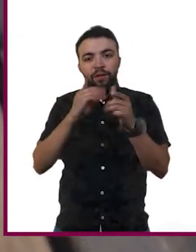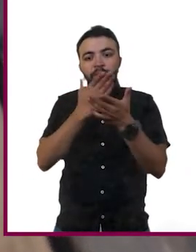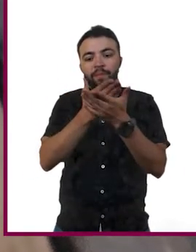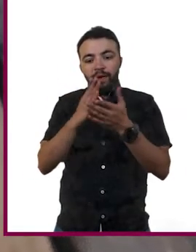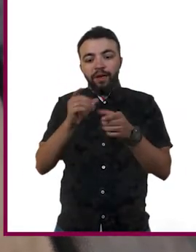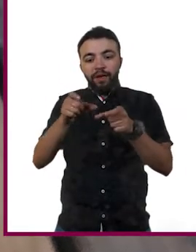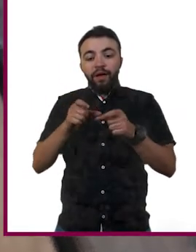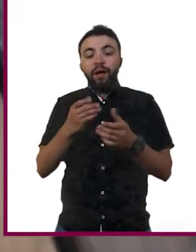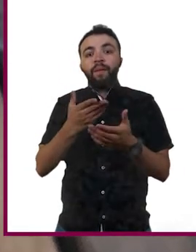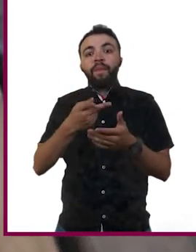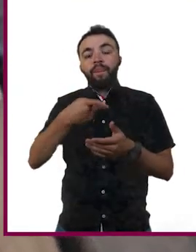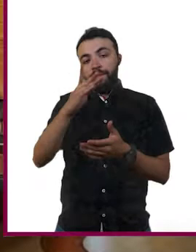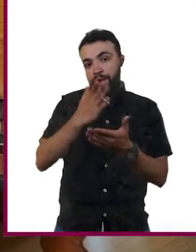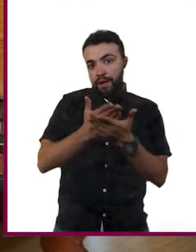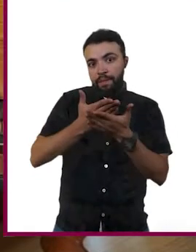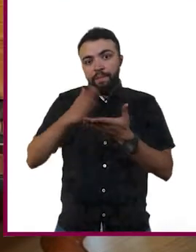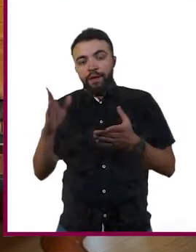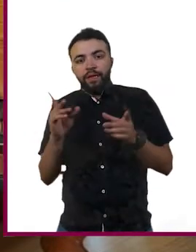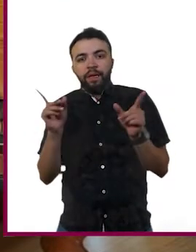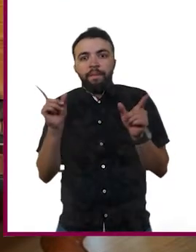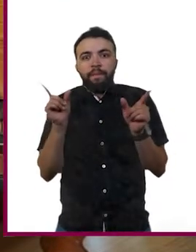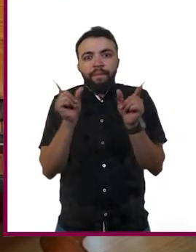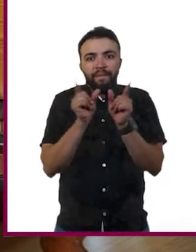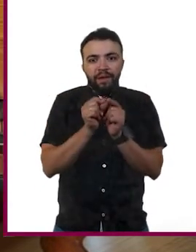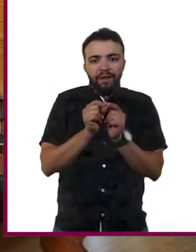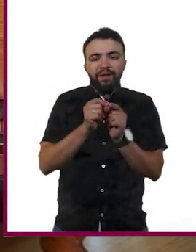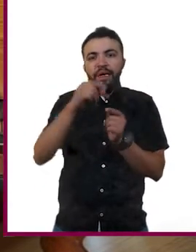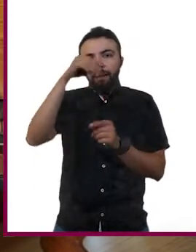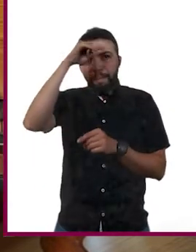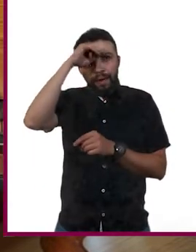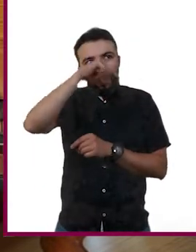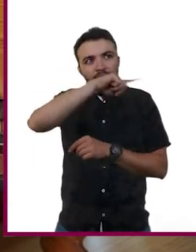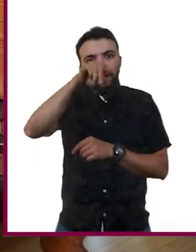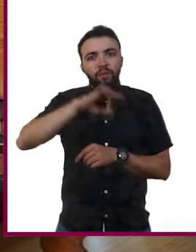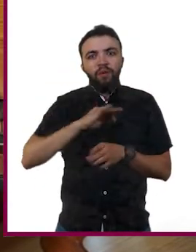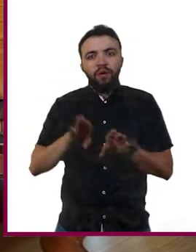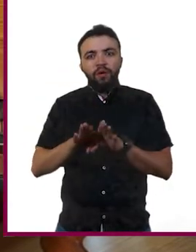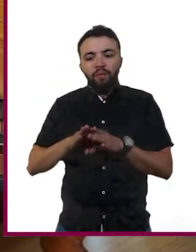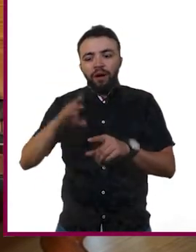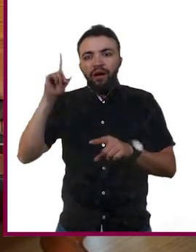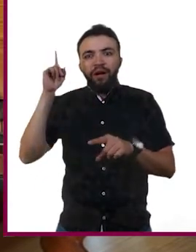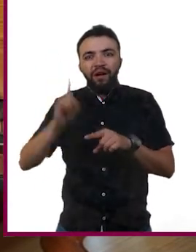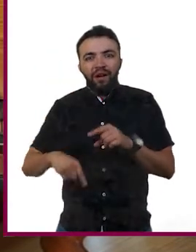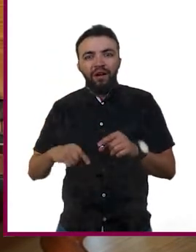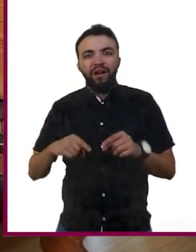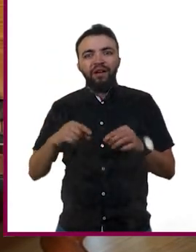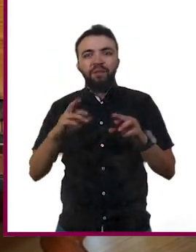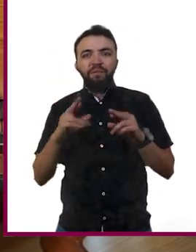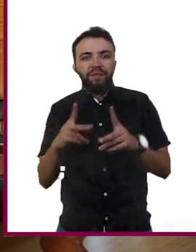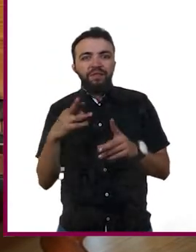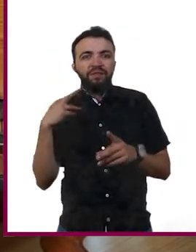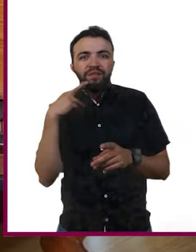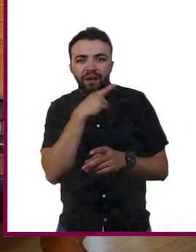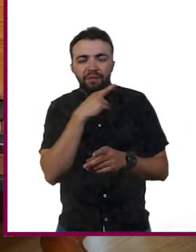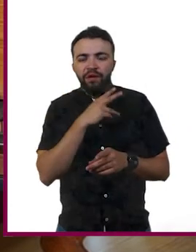se creía, que lo podían estropear o lo que sea. No, no es cierto, son instrumentos que al final de cuentas también